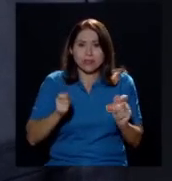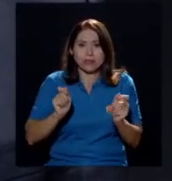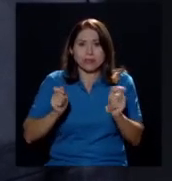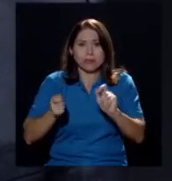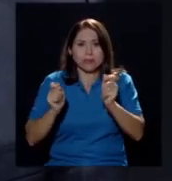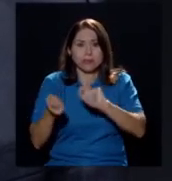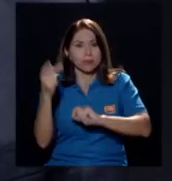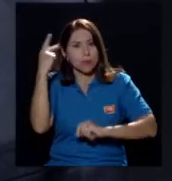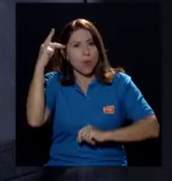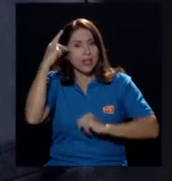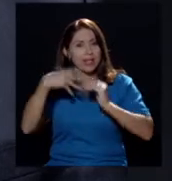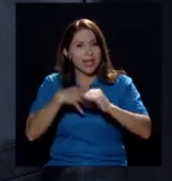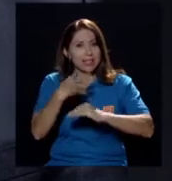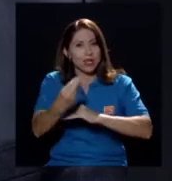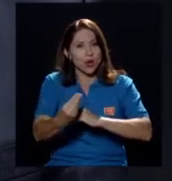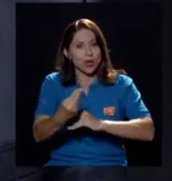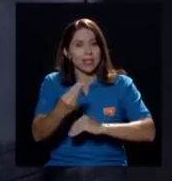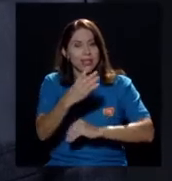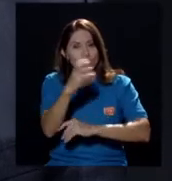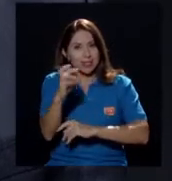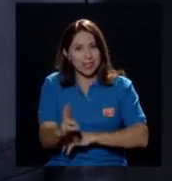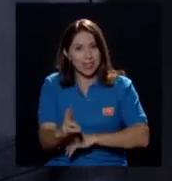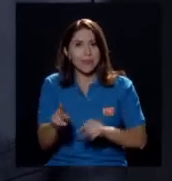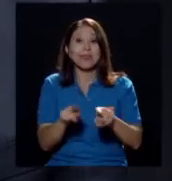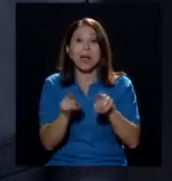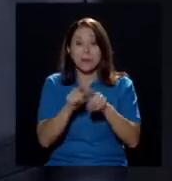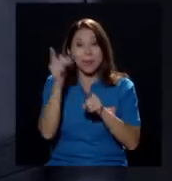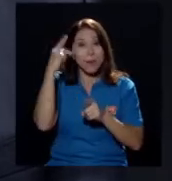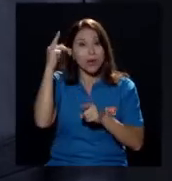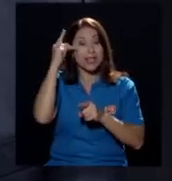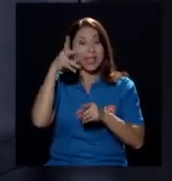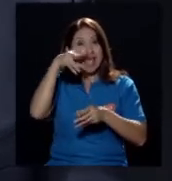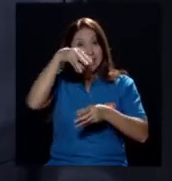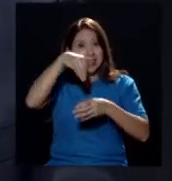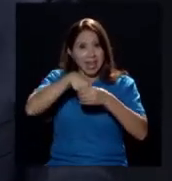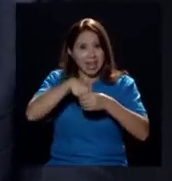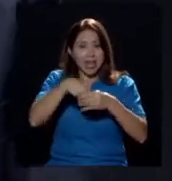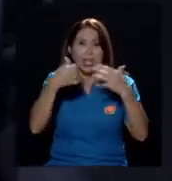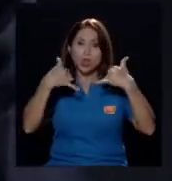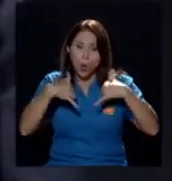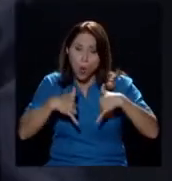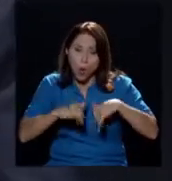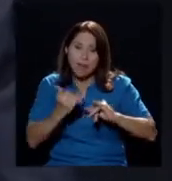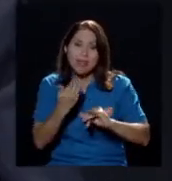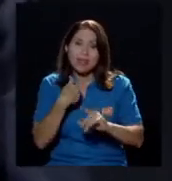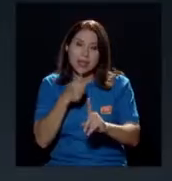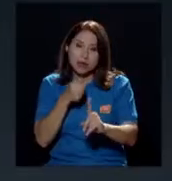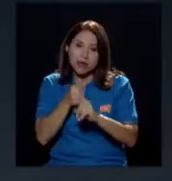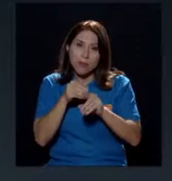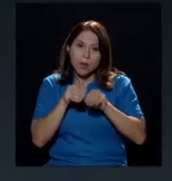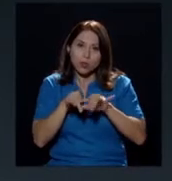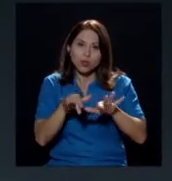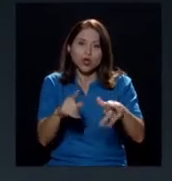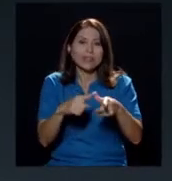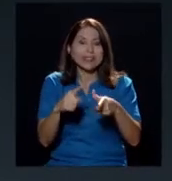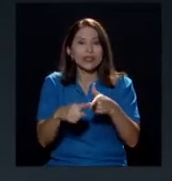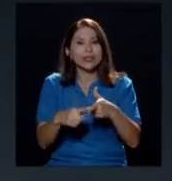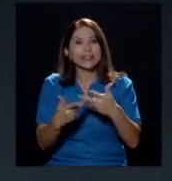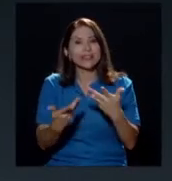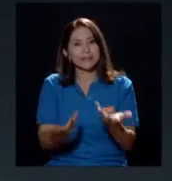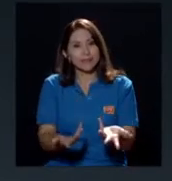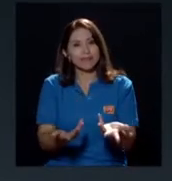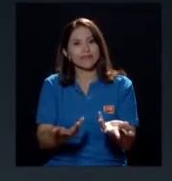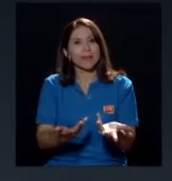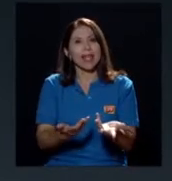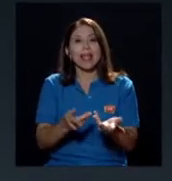exterior de nuestro país y también su política interna que todavía siguen teniendo repercusiones entonces la esencia o la estructura